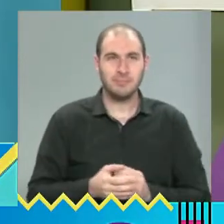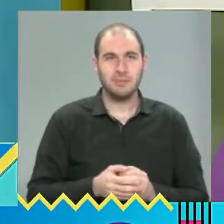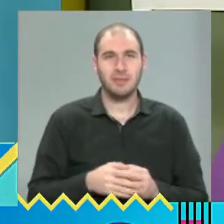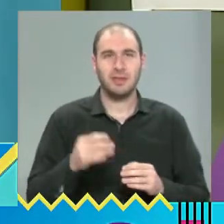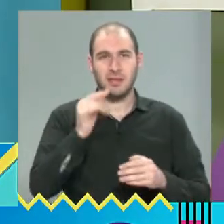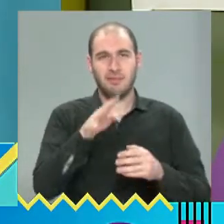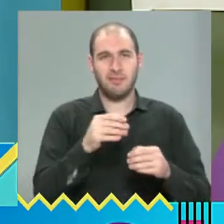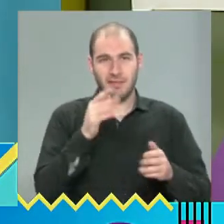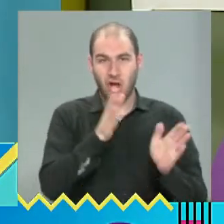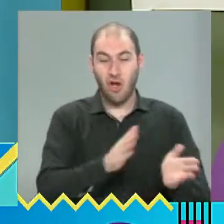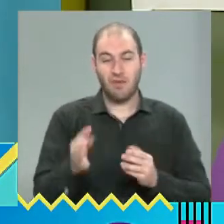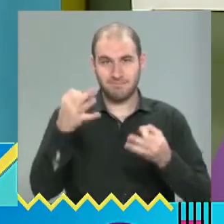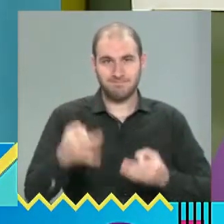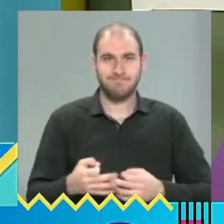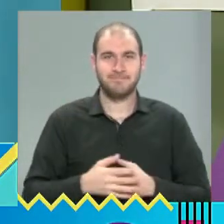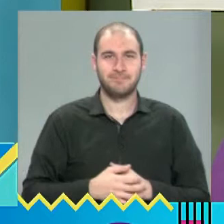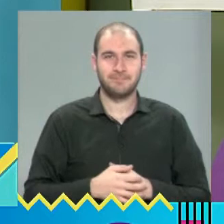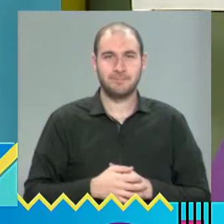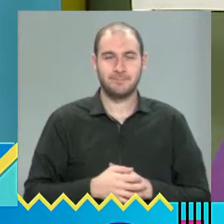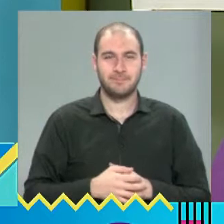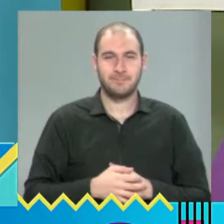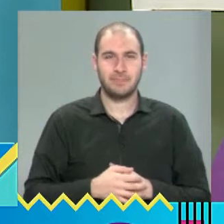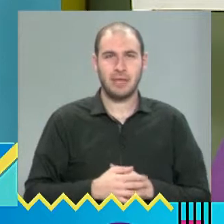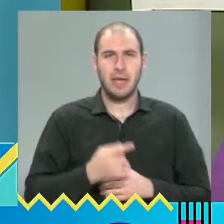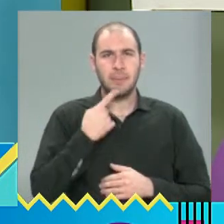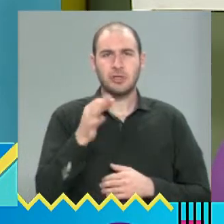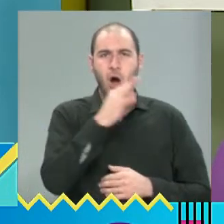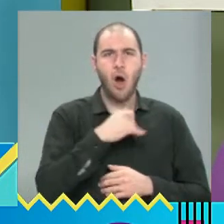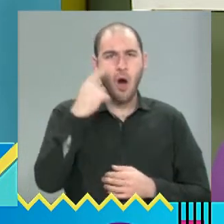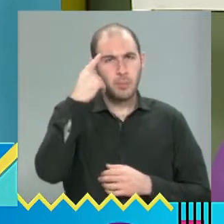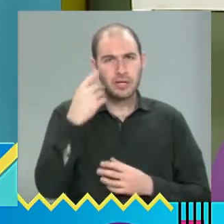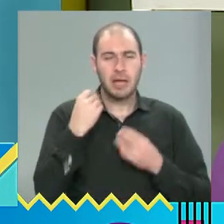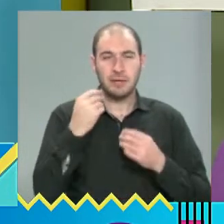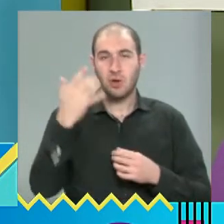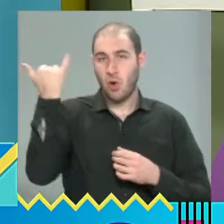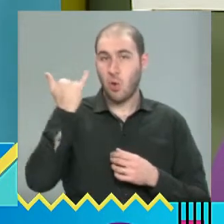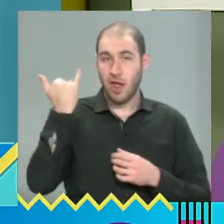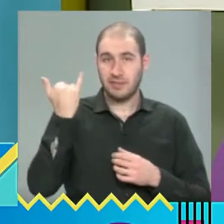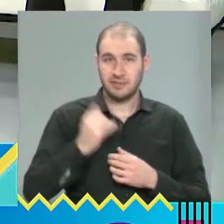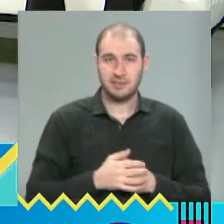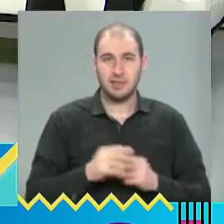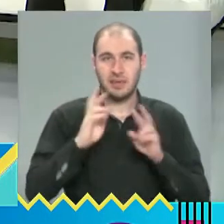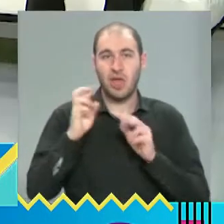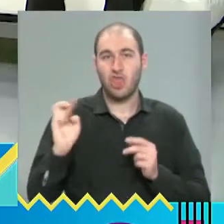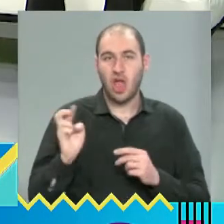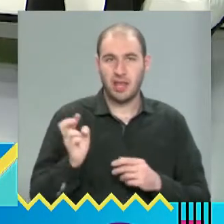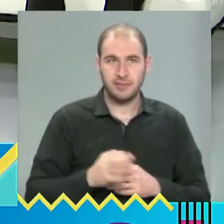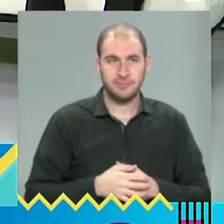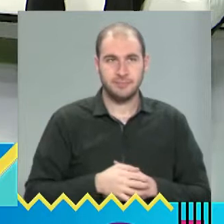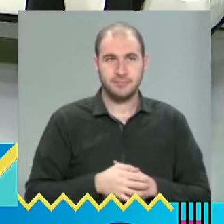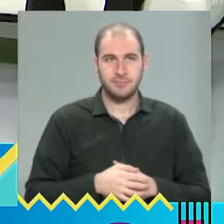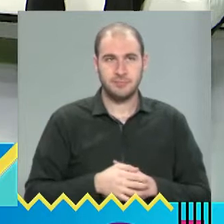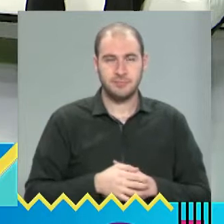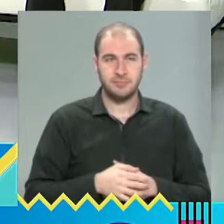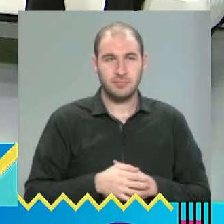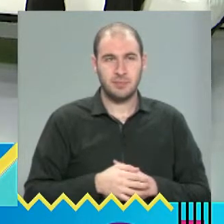este fichero, ir ordenándolo un poco. ¿Qué lectura haces de lo que sucedió el jueves con el dólar?